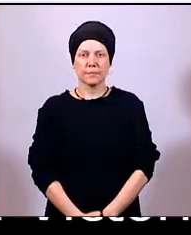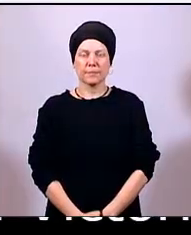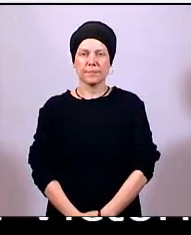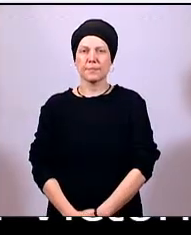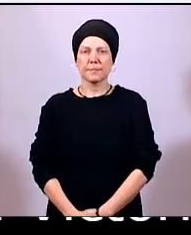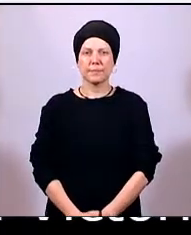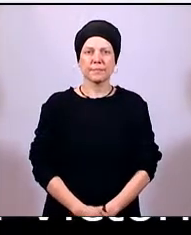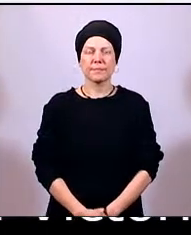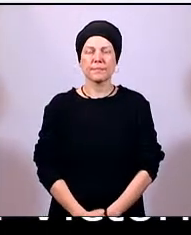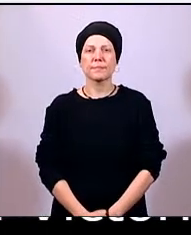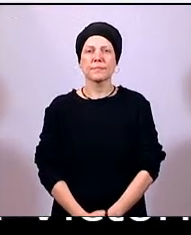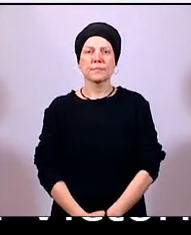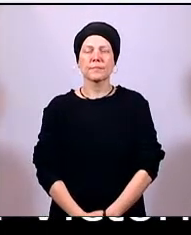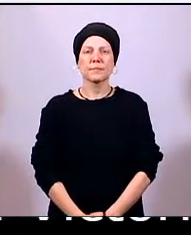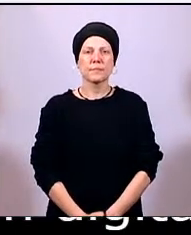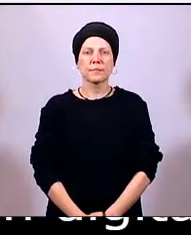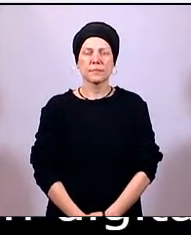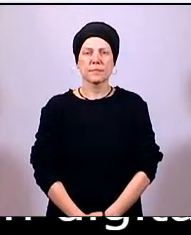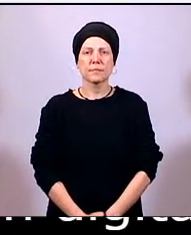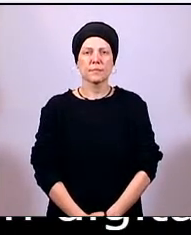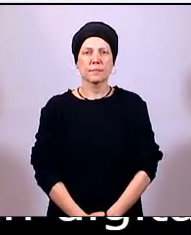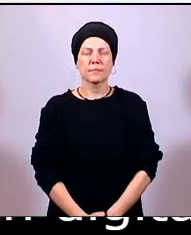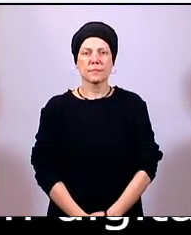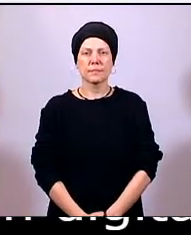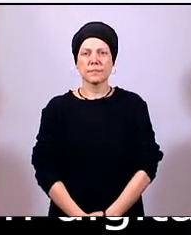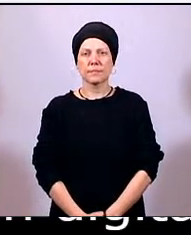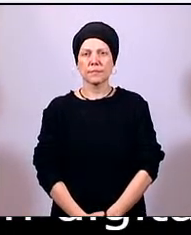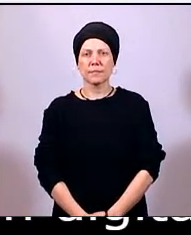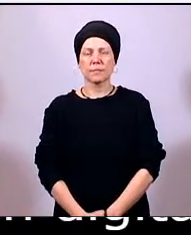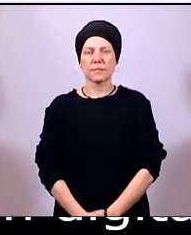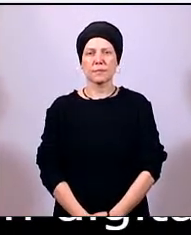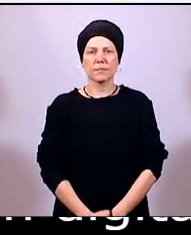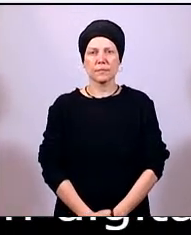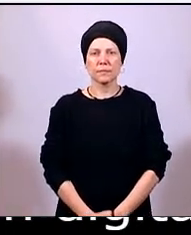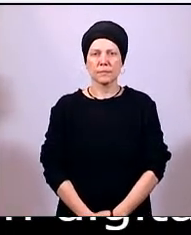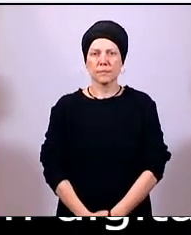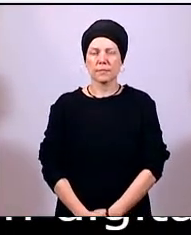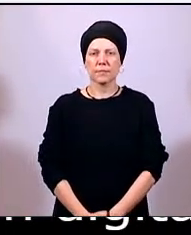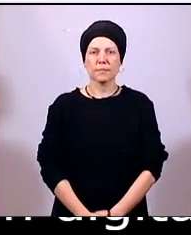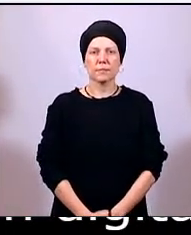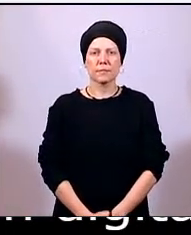las cámaras. ¿Qué tal?